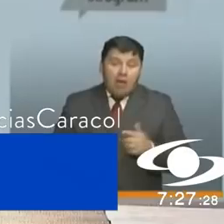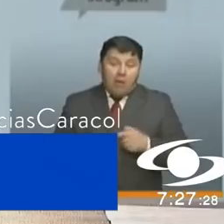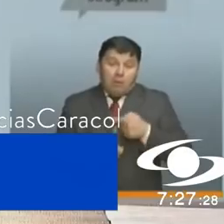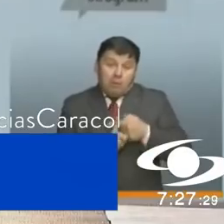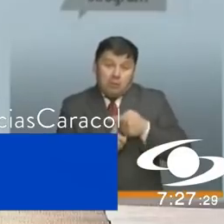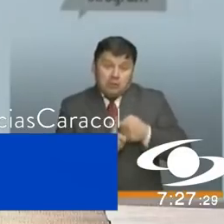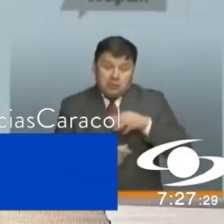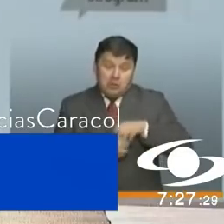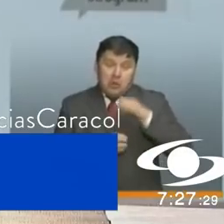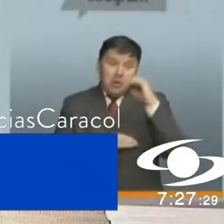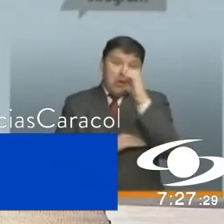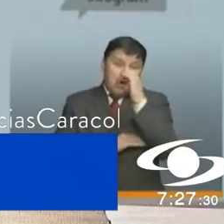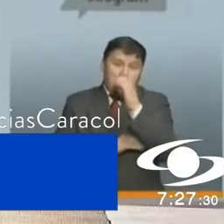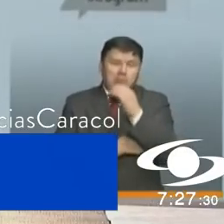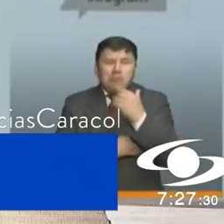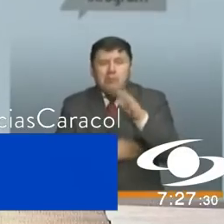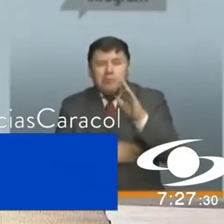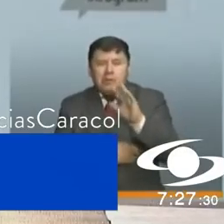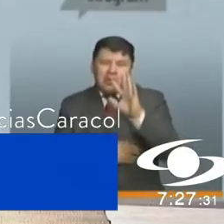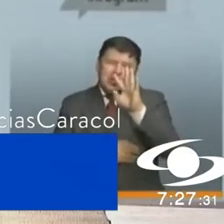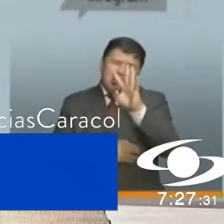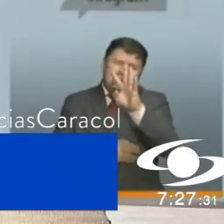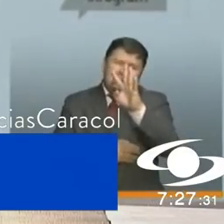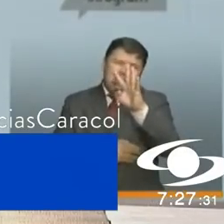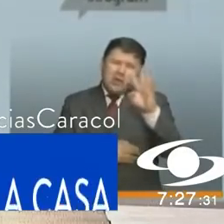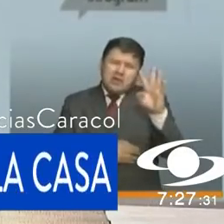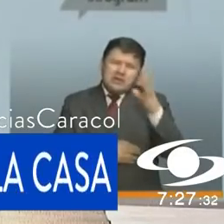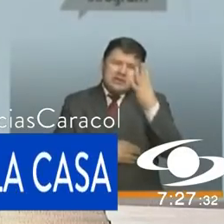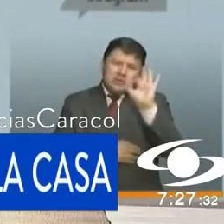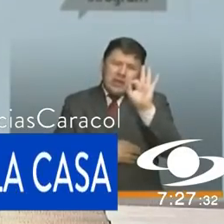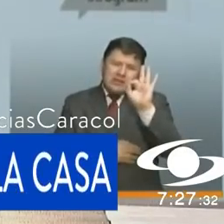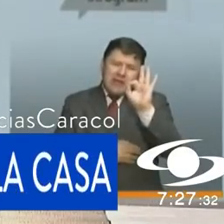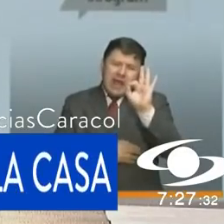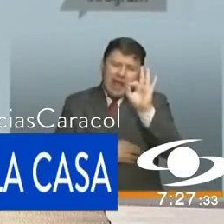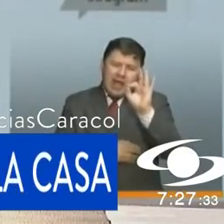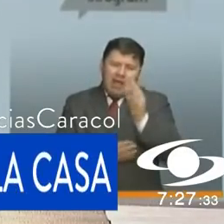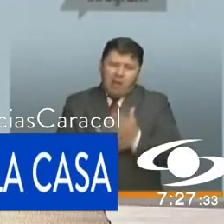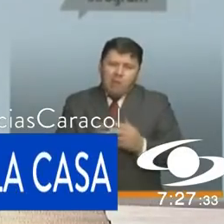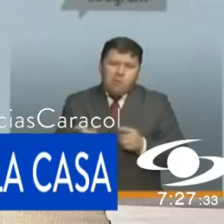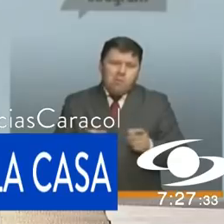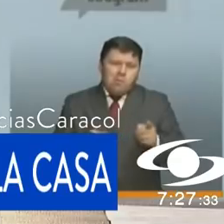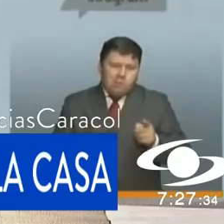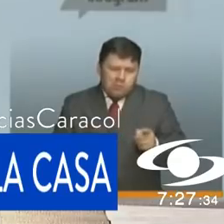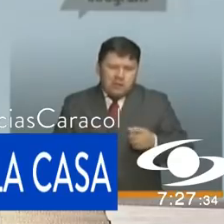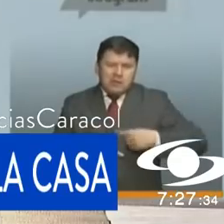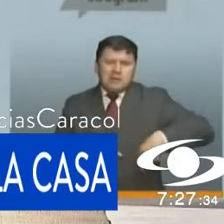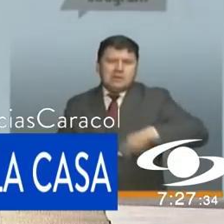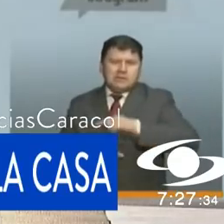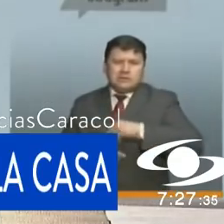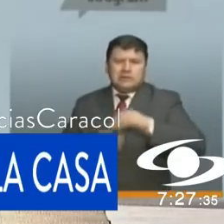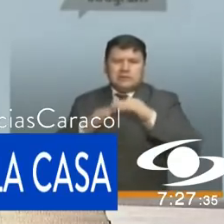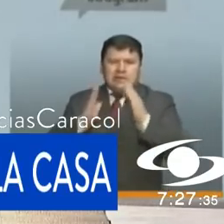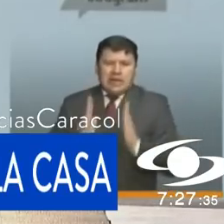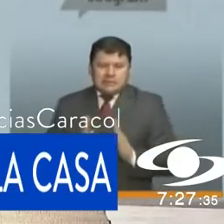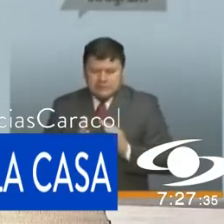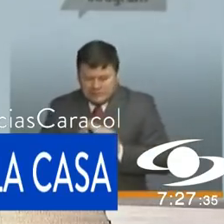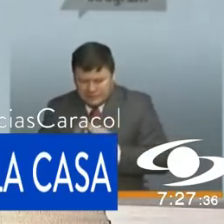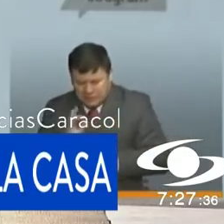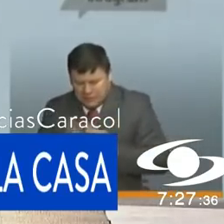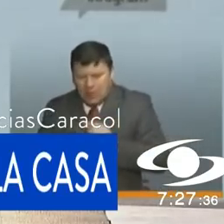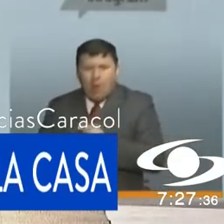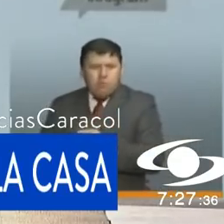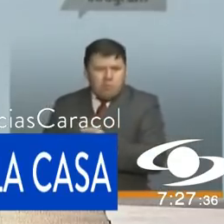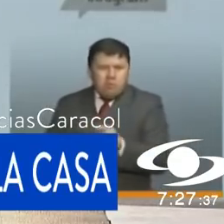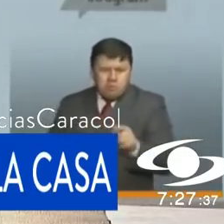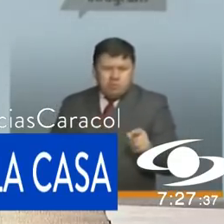el caso de Colombia es que más de 450 casos están siendo tratados en las casas. Y eso quiere